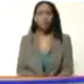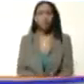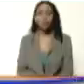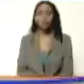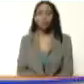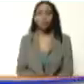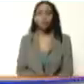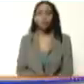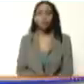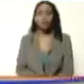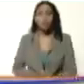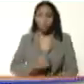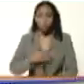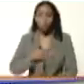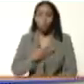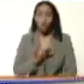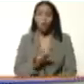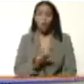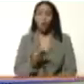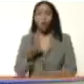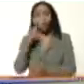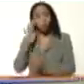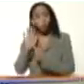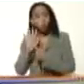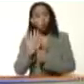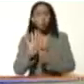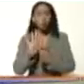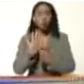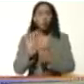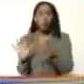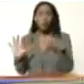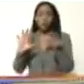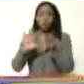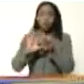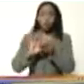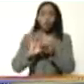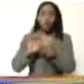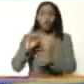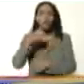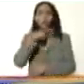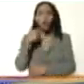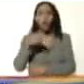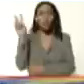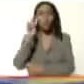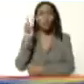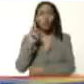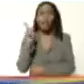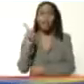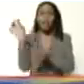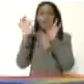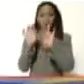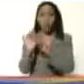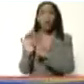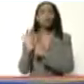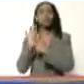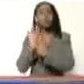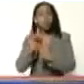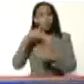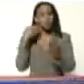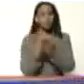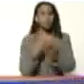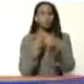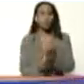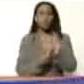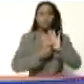y podemos mostrar la relación de Rusia y Venezuela como una relación modélica ejemplar